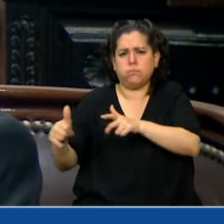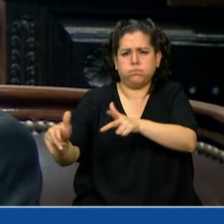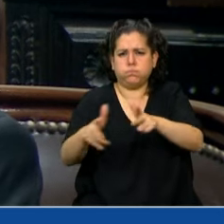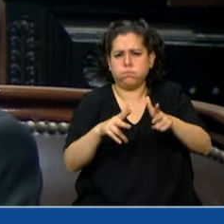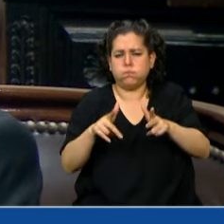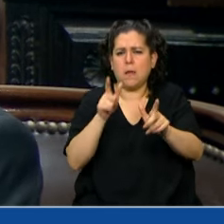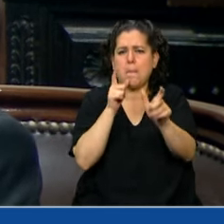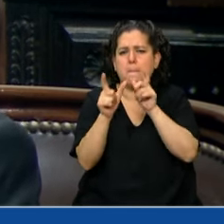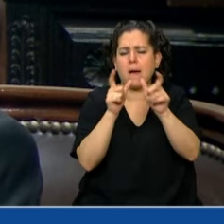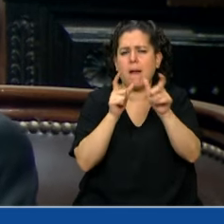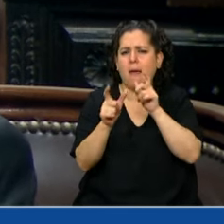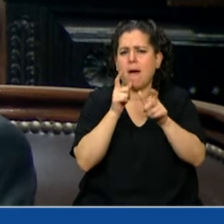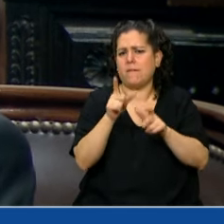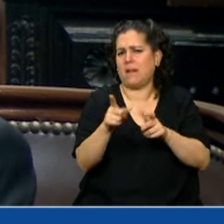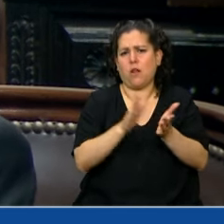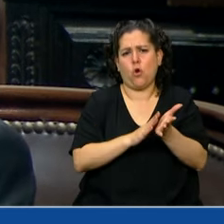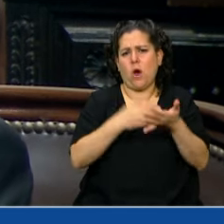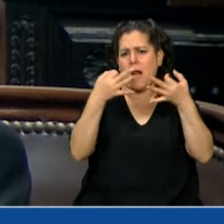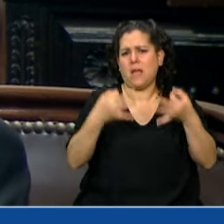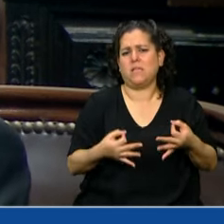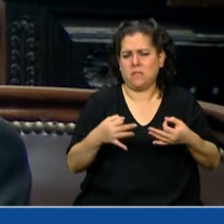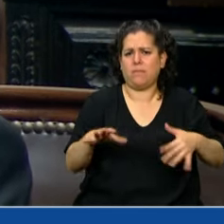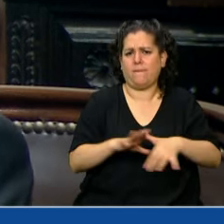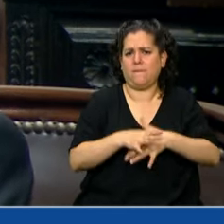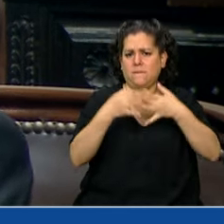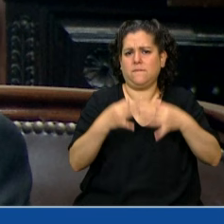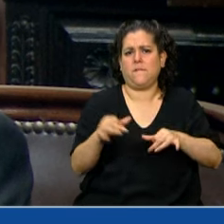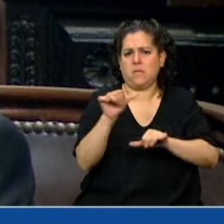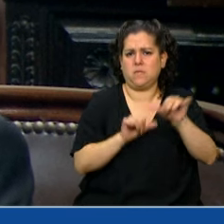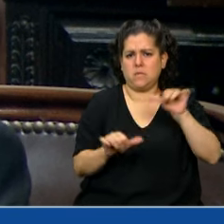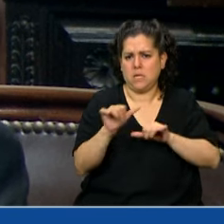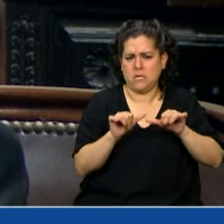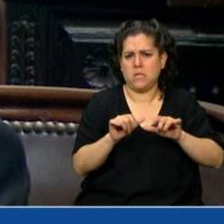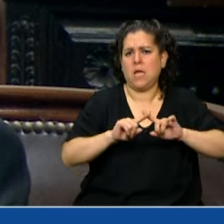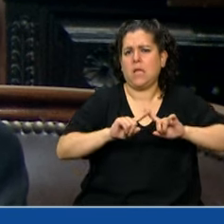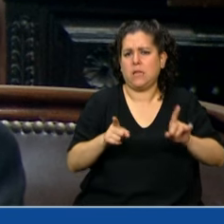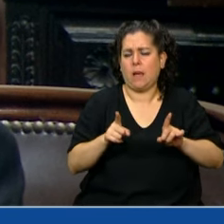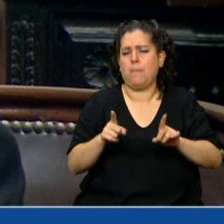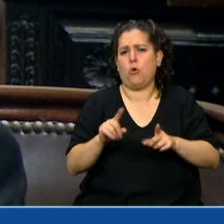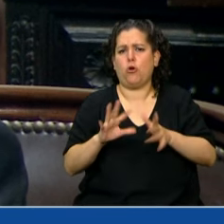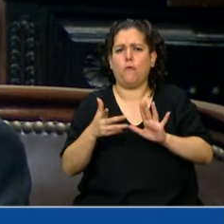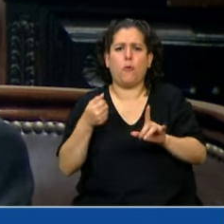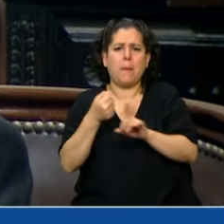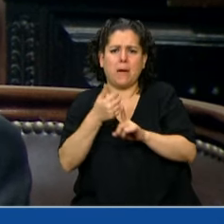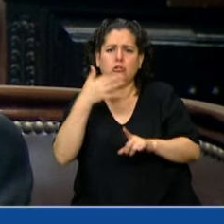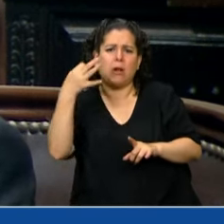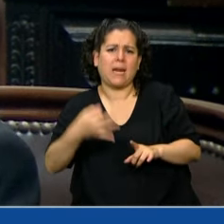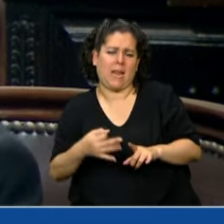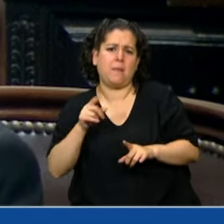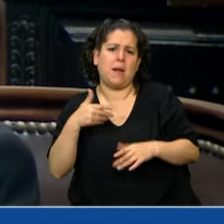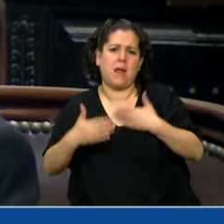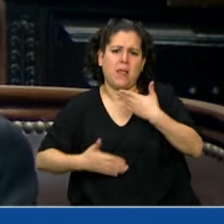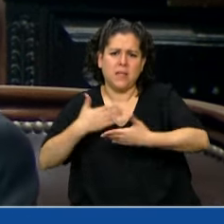de palabras que no garantiza la efectividad y no garantiza el impacto real en el